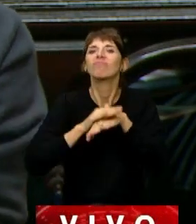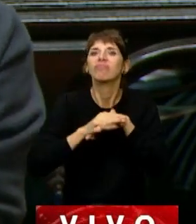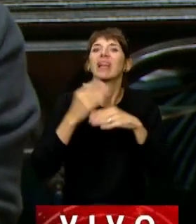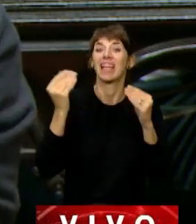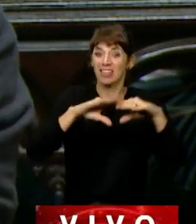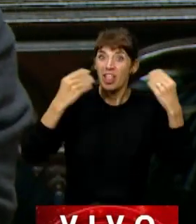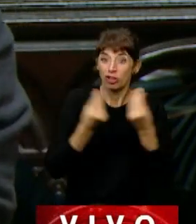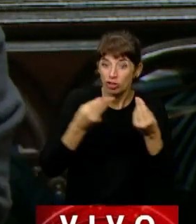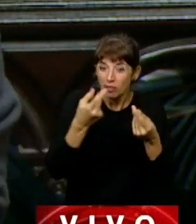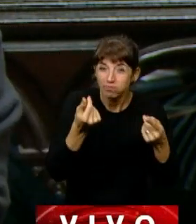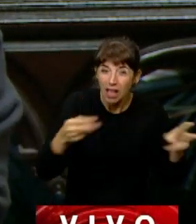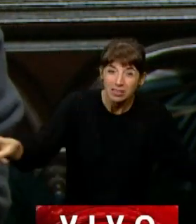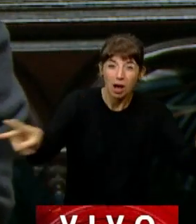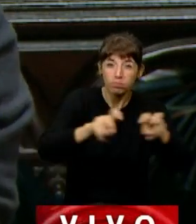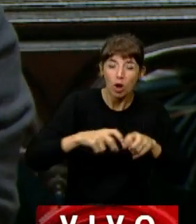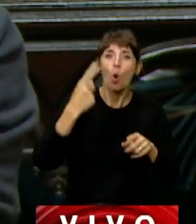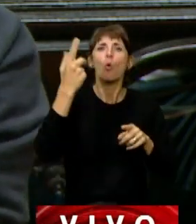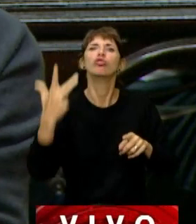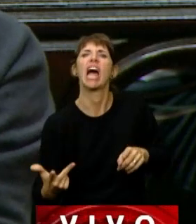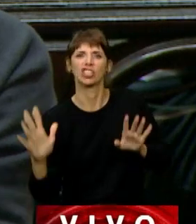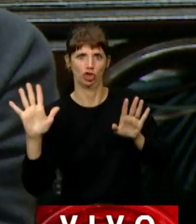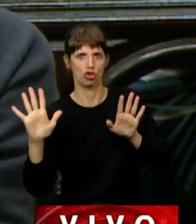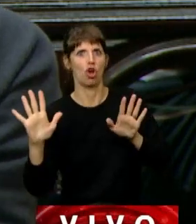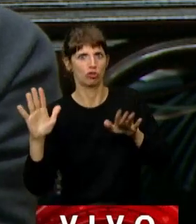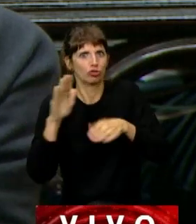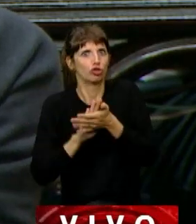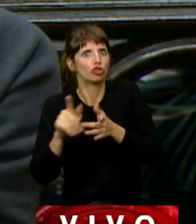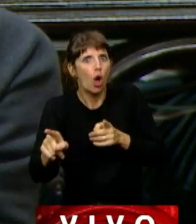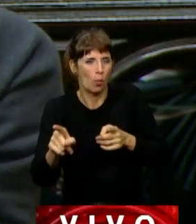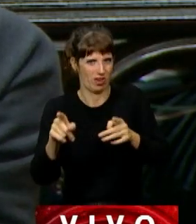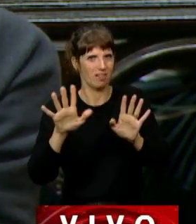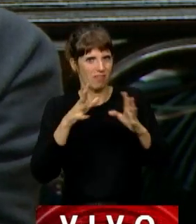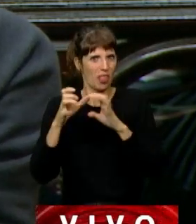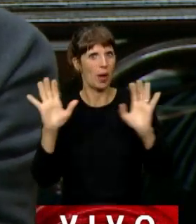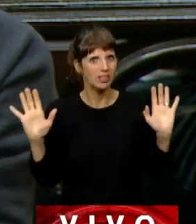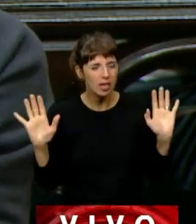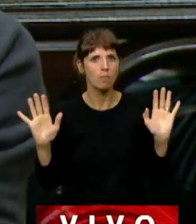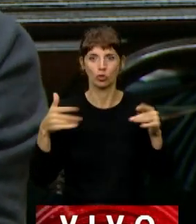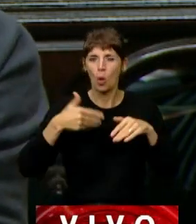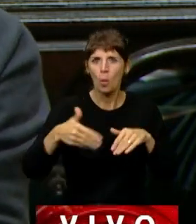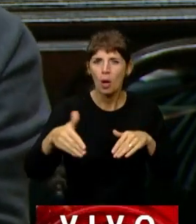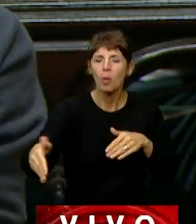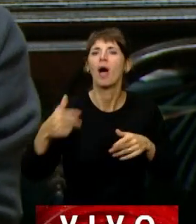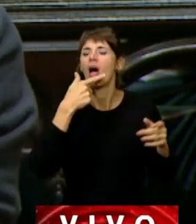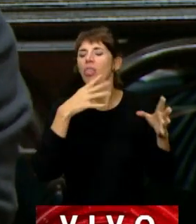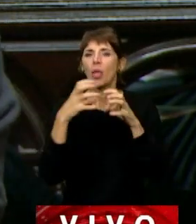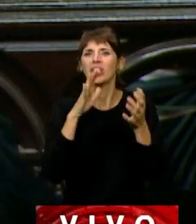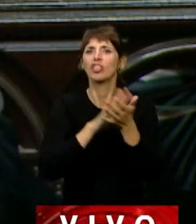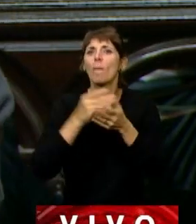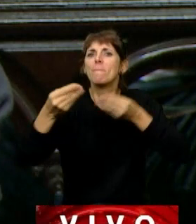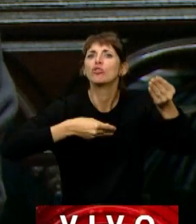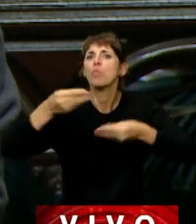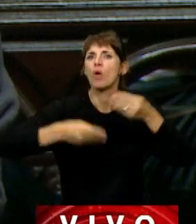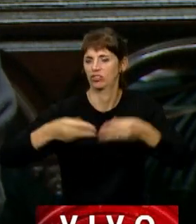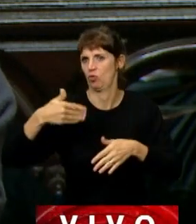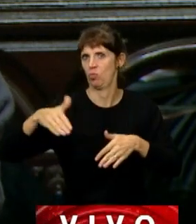la recaudación de la República Argentina. Nosotros estamos pronto a discutir el presupuesto que va a ingresar como corresponde, de